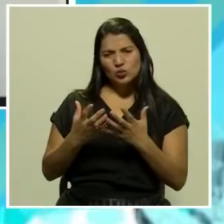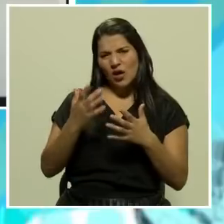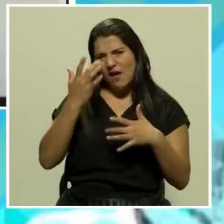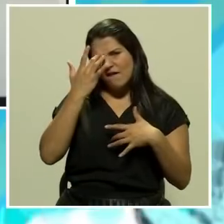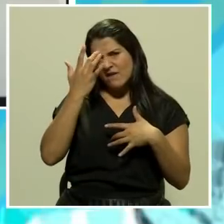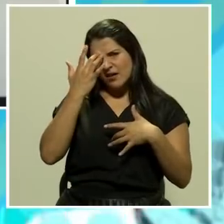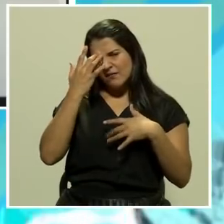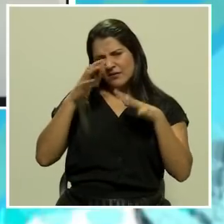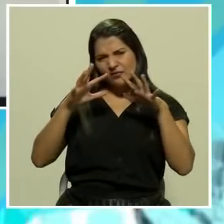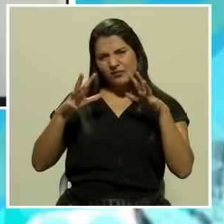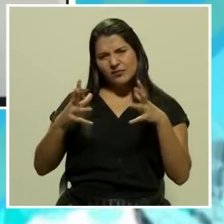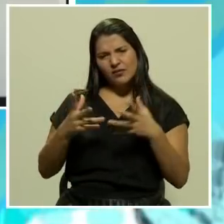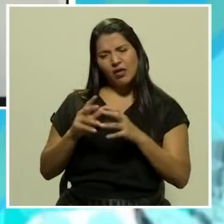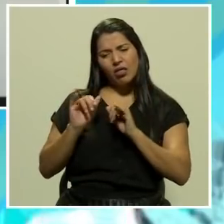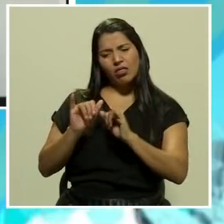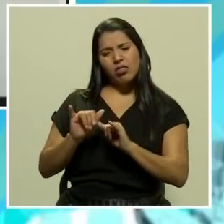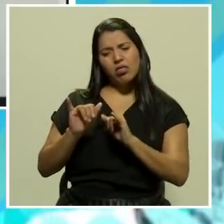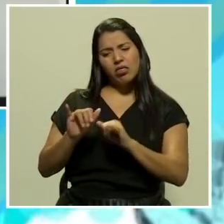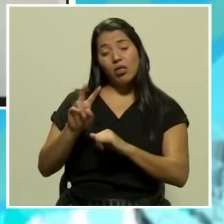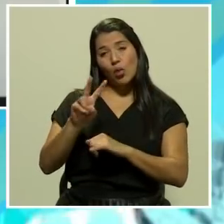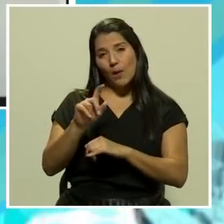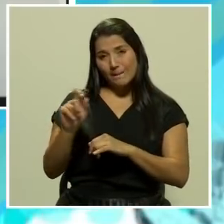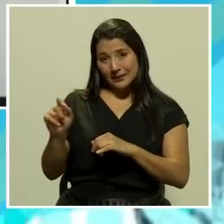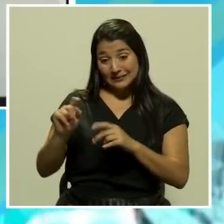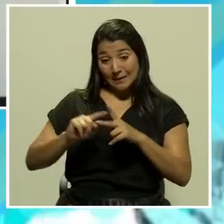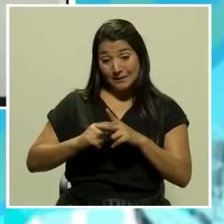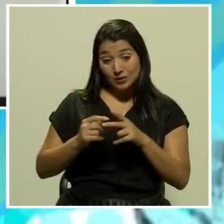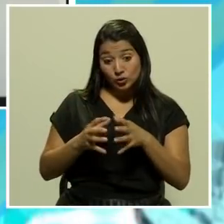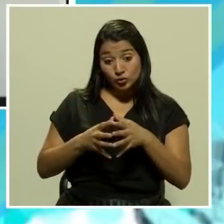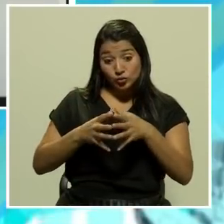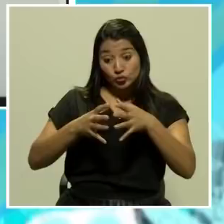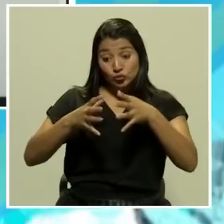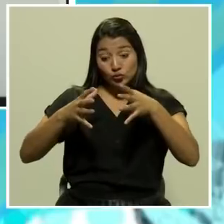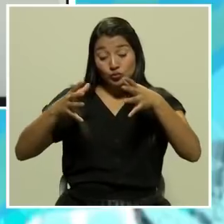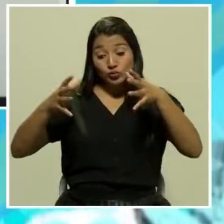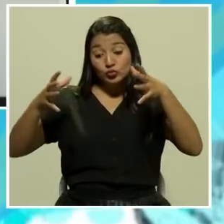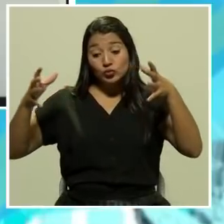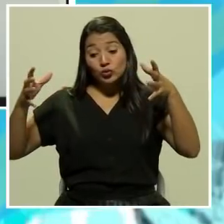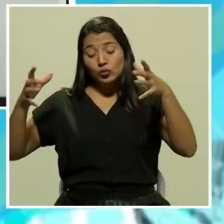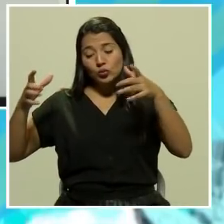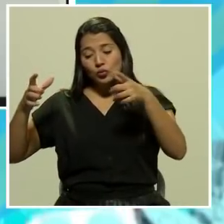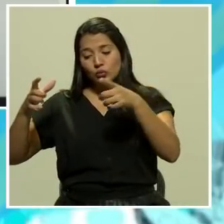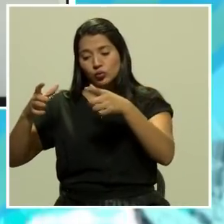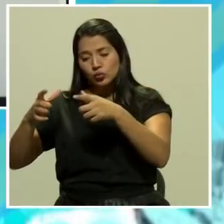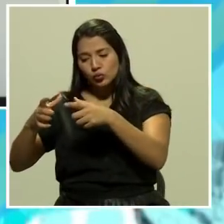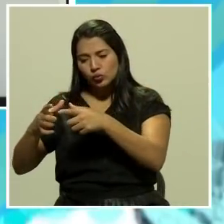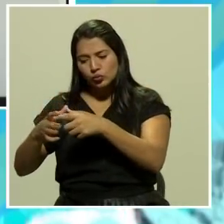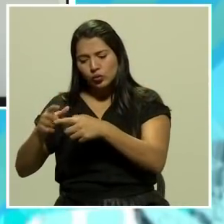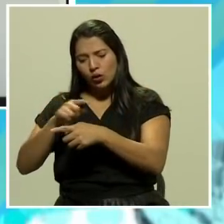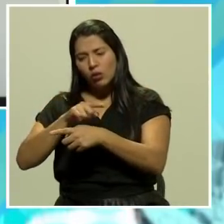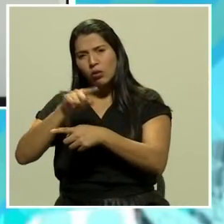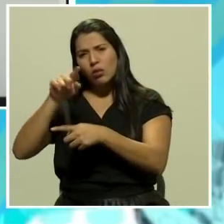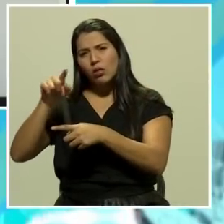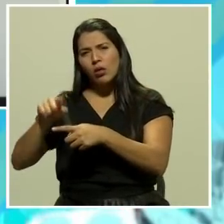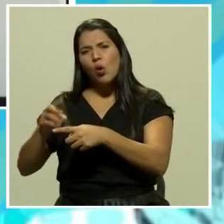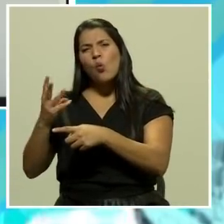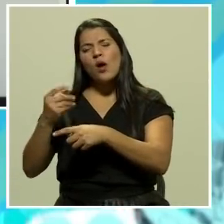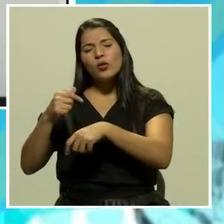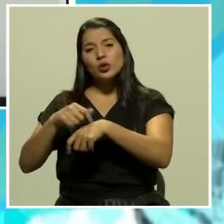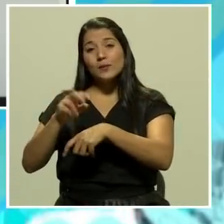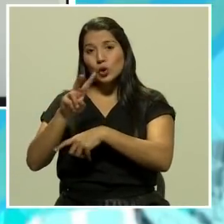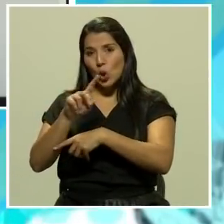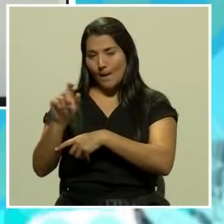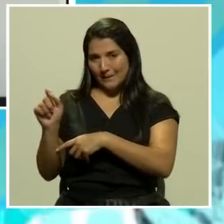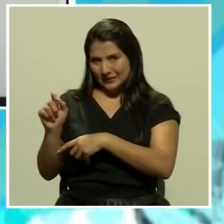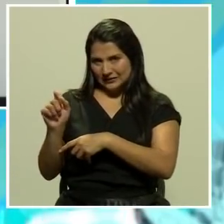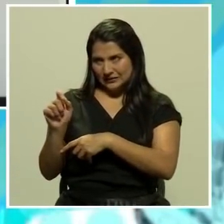meses. O sea, desde que comienza a subir y comienza a bajar, dura 2 meses. O sea, tenés una epidemia prácticamente que te está golpeando durante 2 meses,